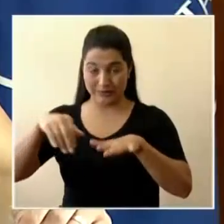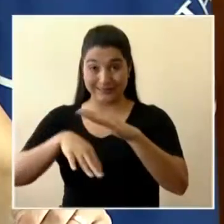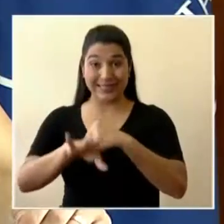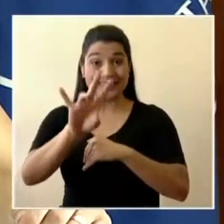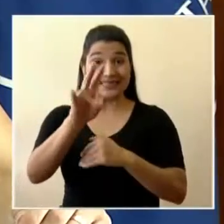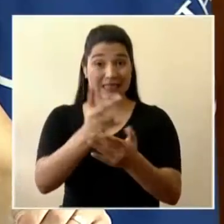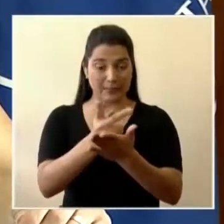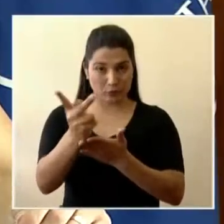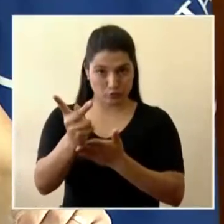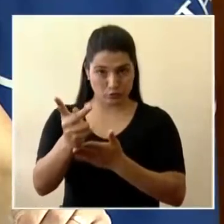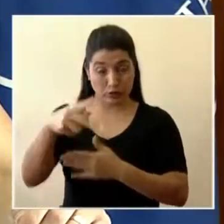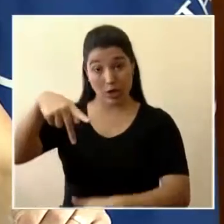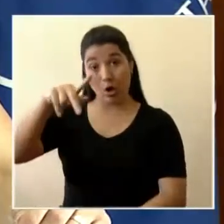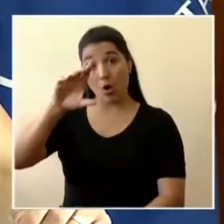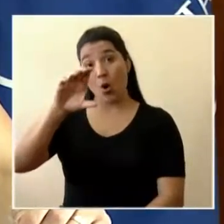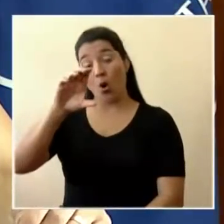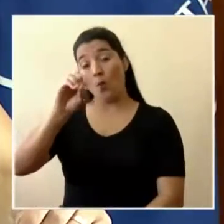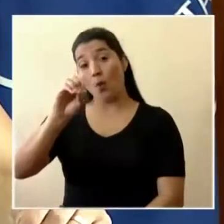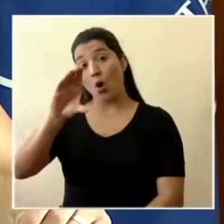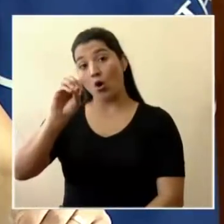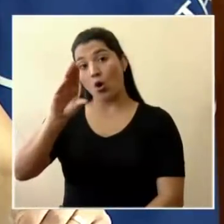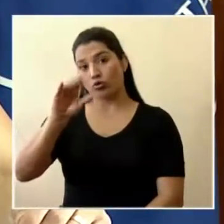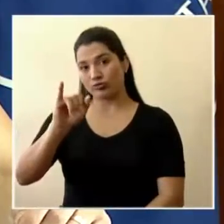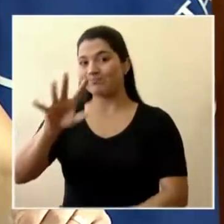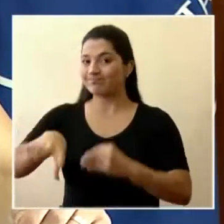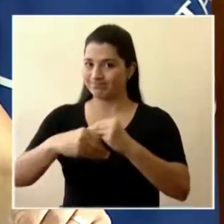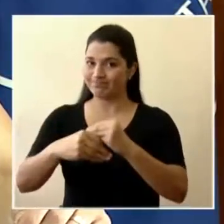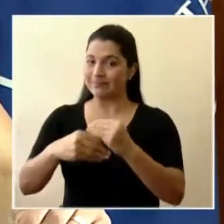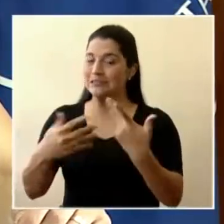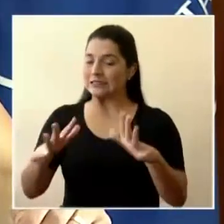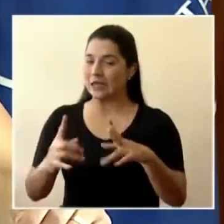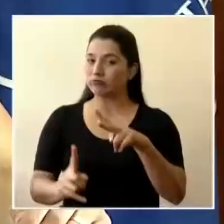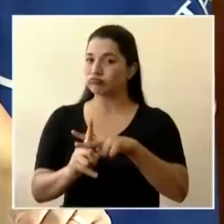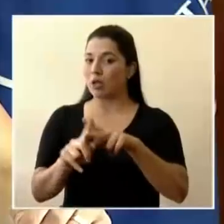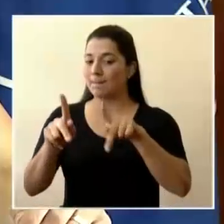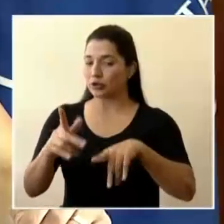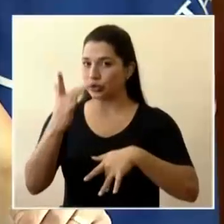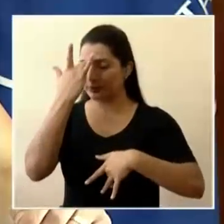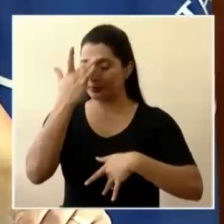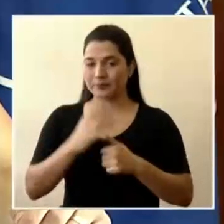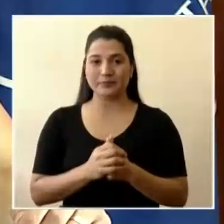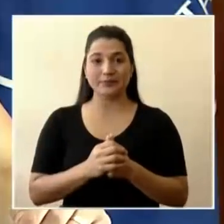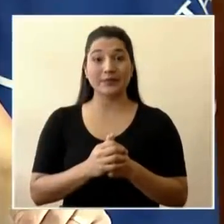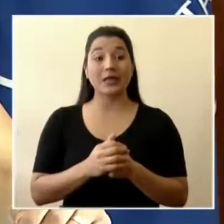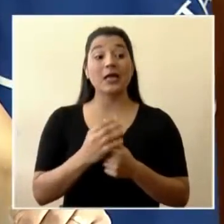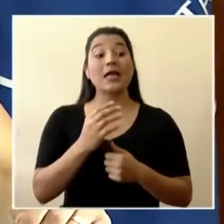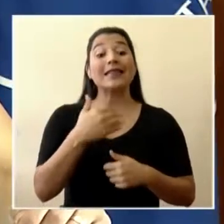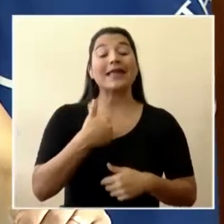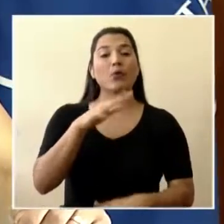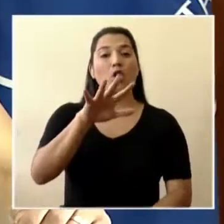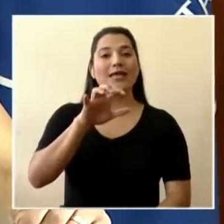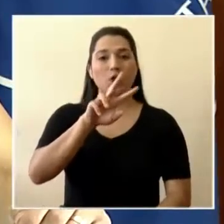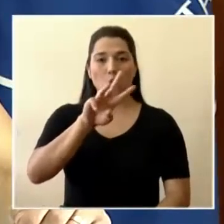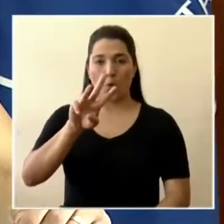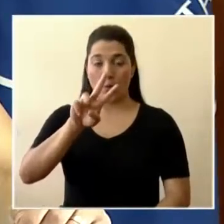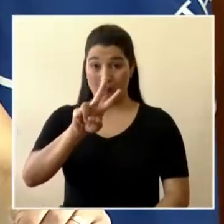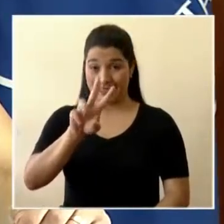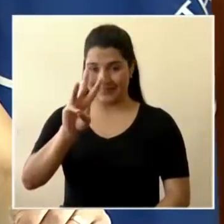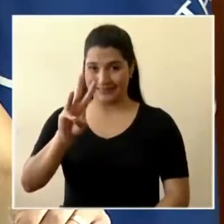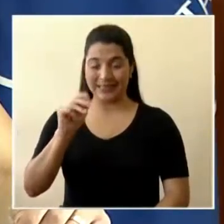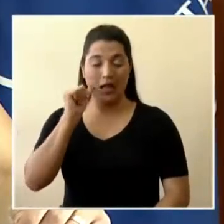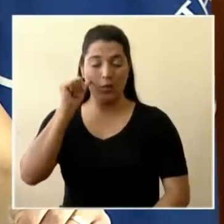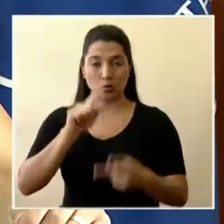provincias. Pocosí se está sumando a la lista con reporte de casos. Por edad tenemos 526 adultos, 31